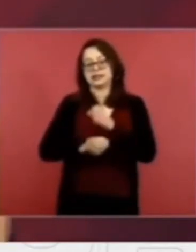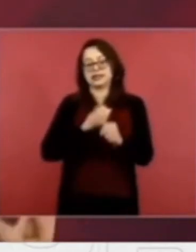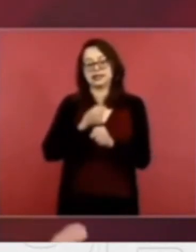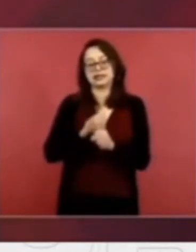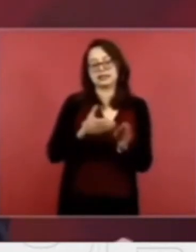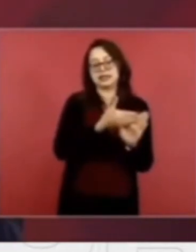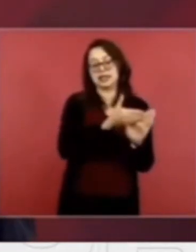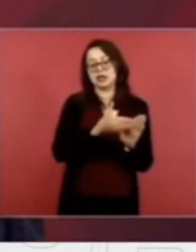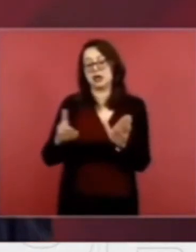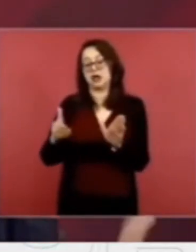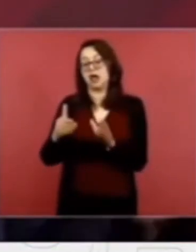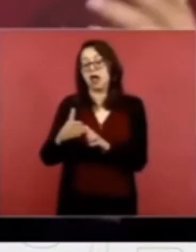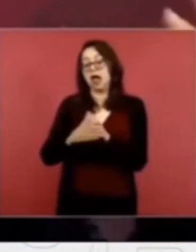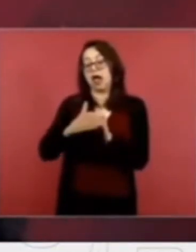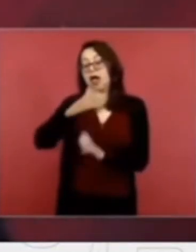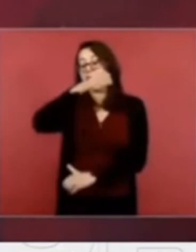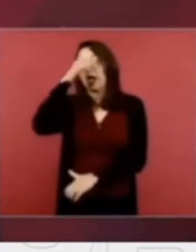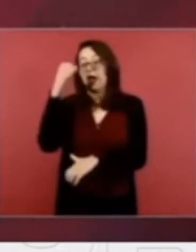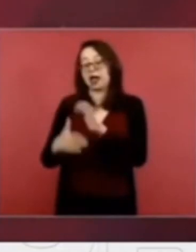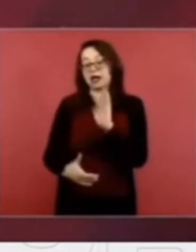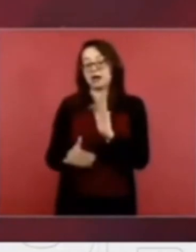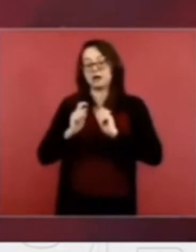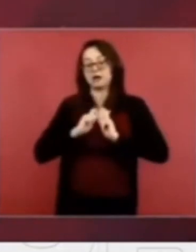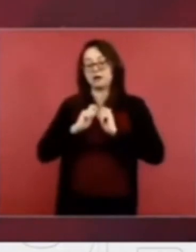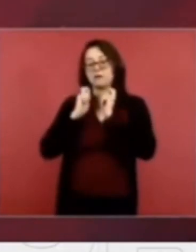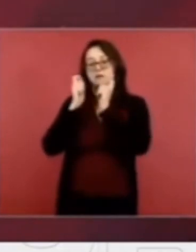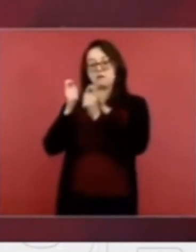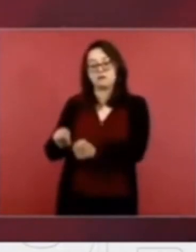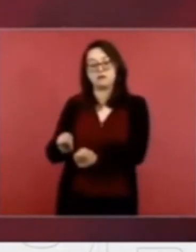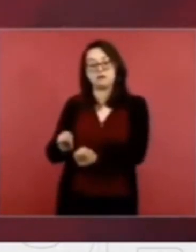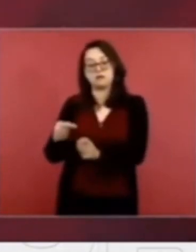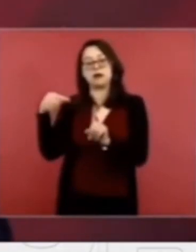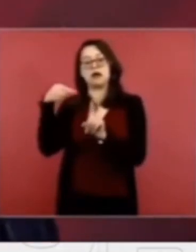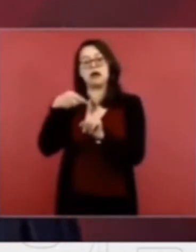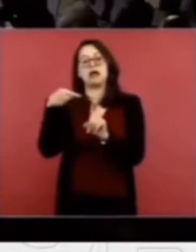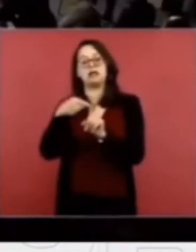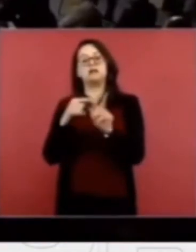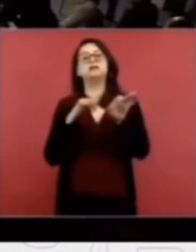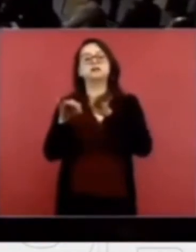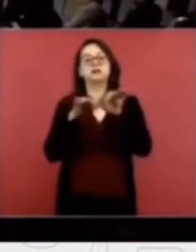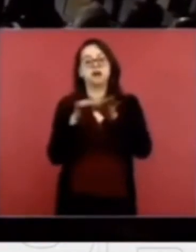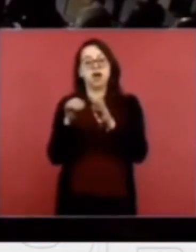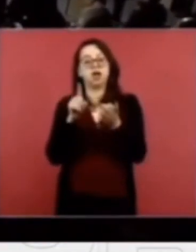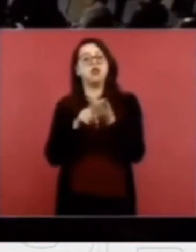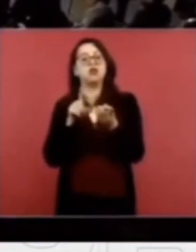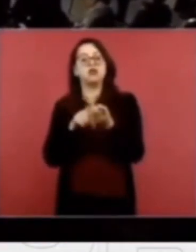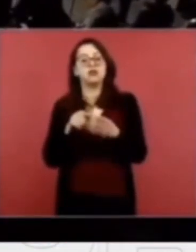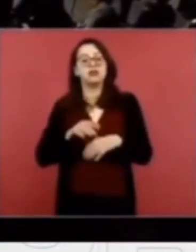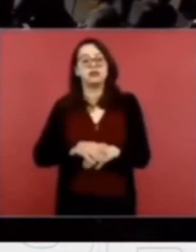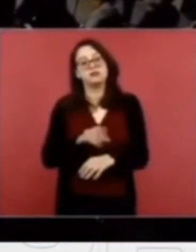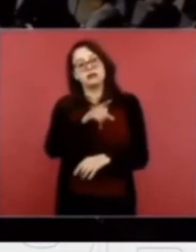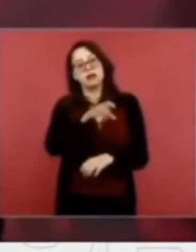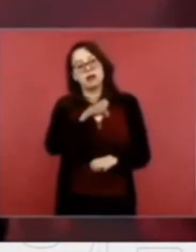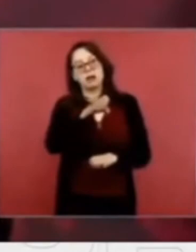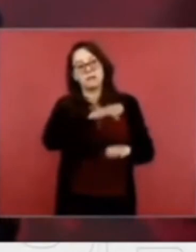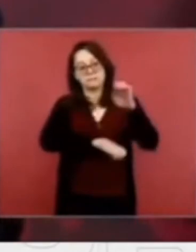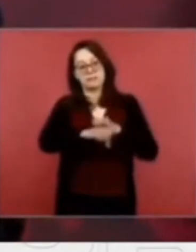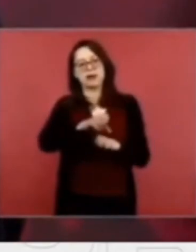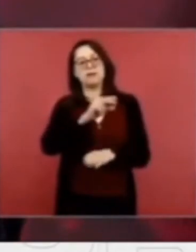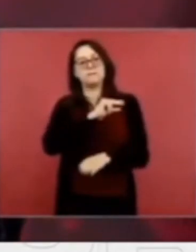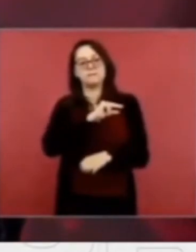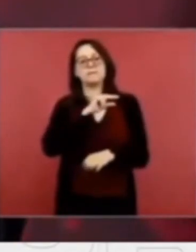y se fue a trabajar con una empresa extranjera a